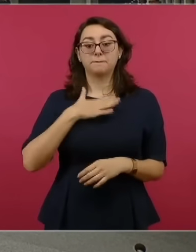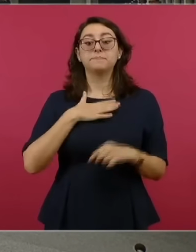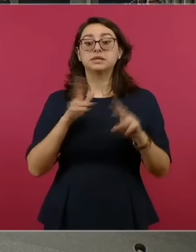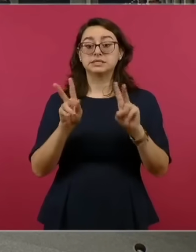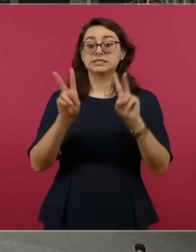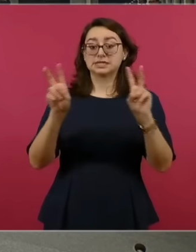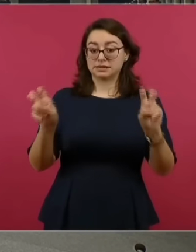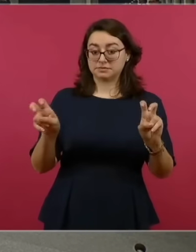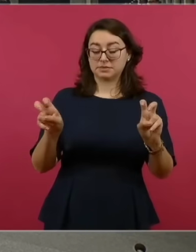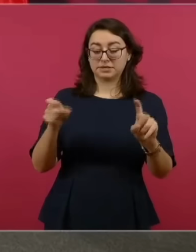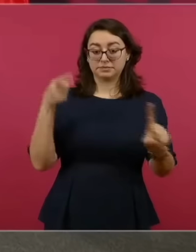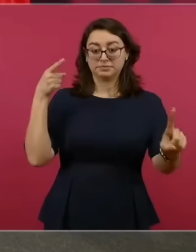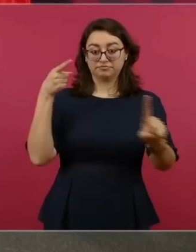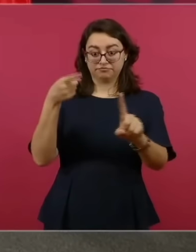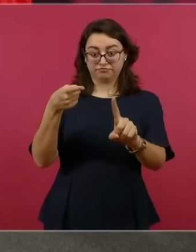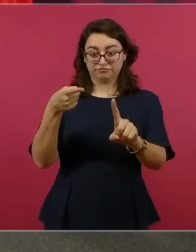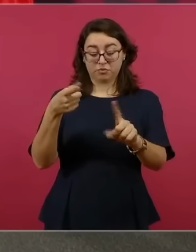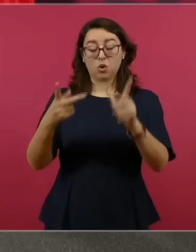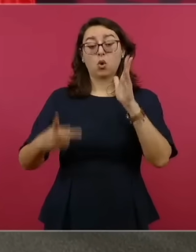es llamar